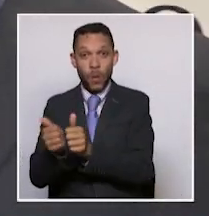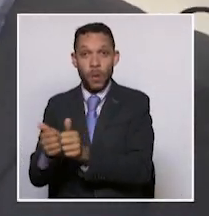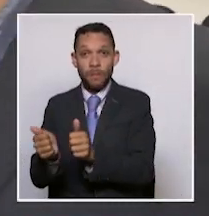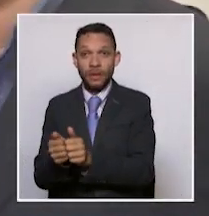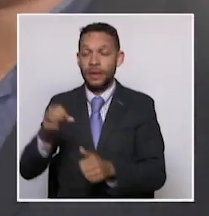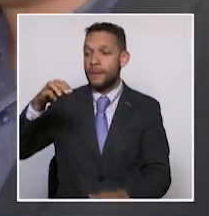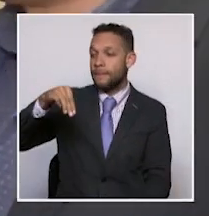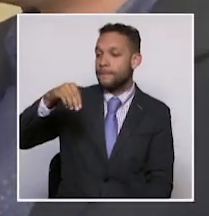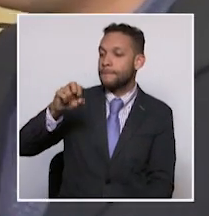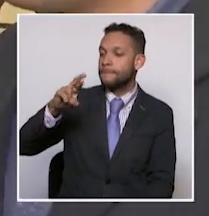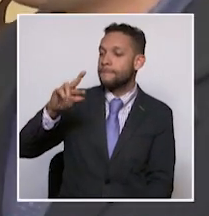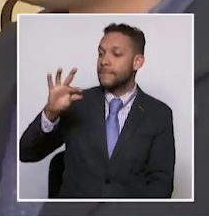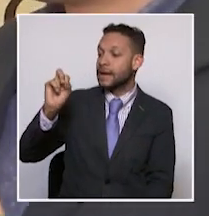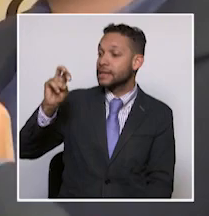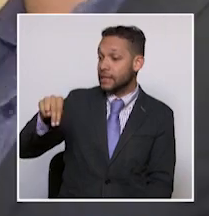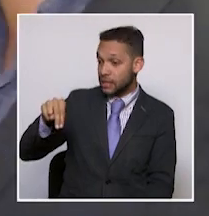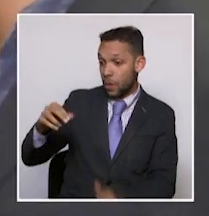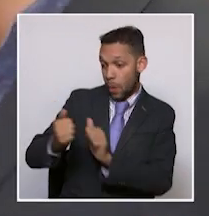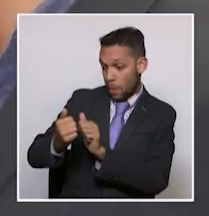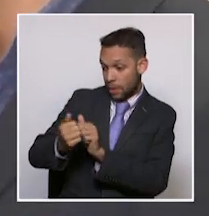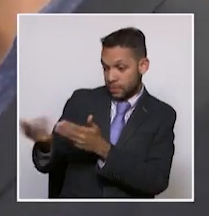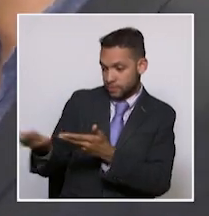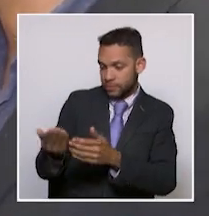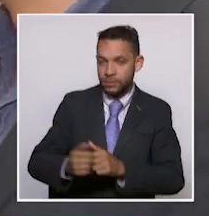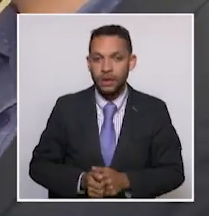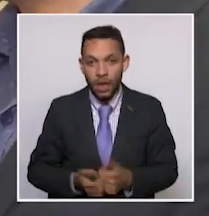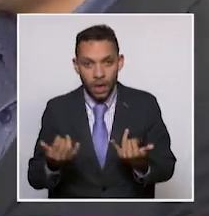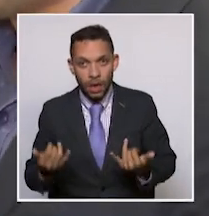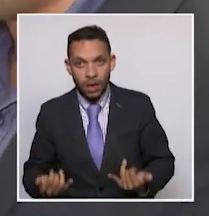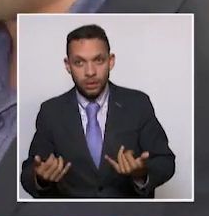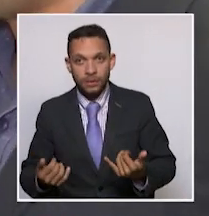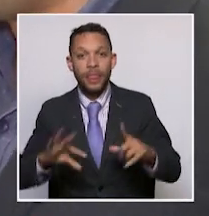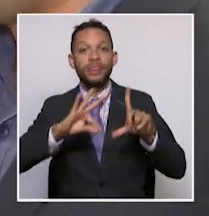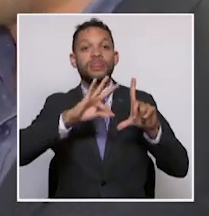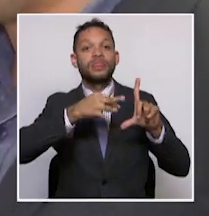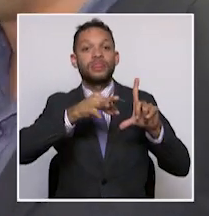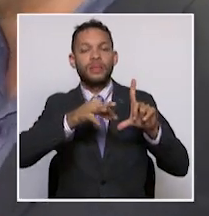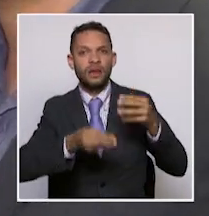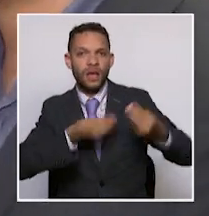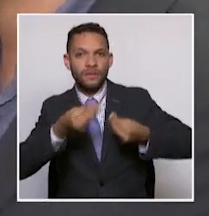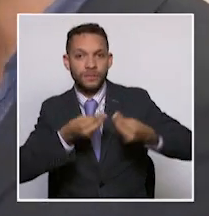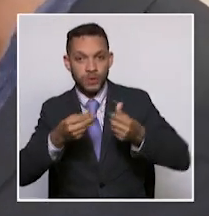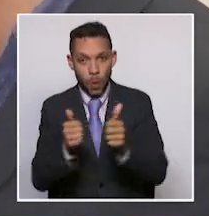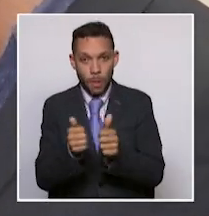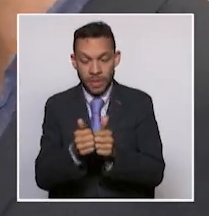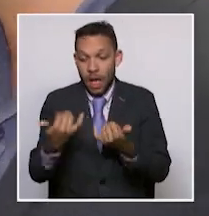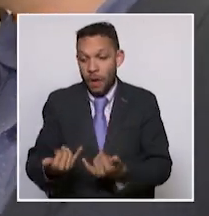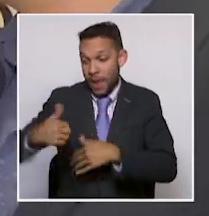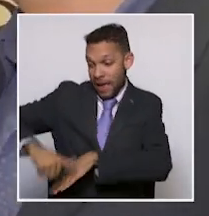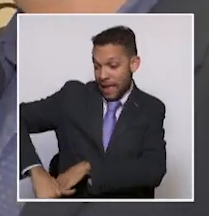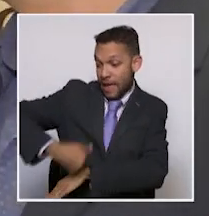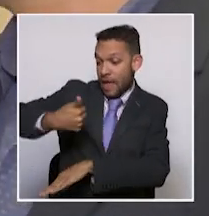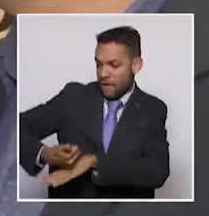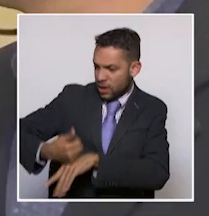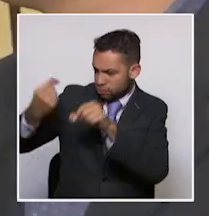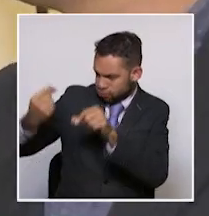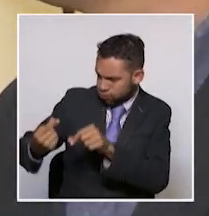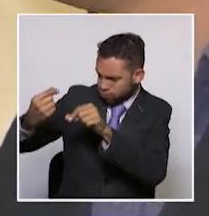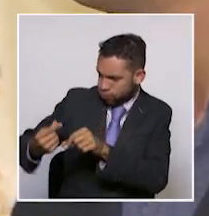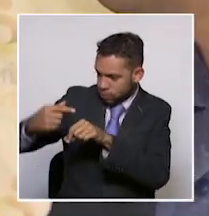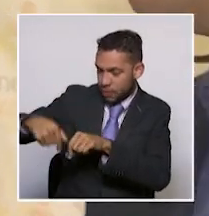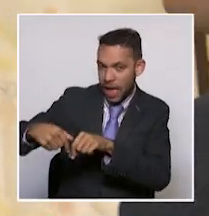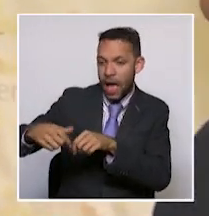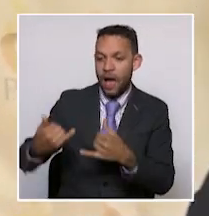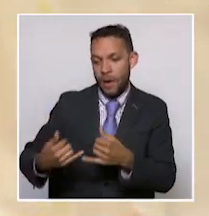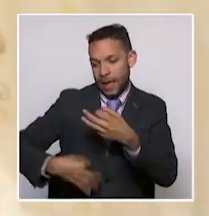Martín Montoya. Doctor, ¿cómo ven ustedes ya desde el canal, también desde el acompañamiento con la doctora Gloria, que ya se den estos primeros resultados? Claro que sí, muy buenas